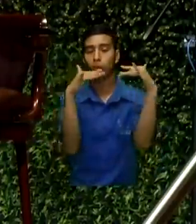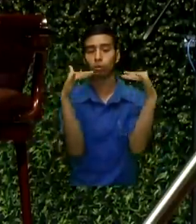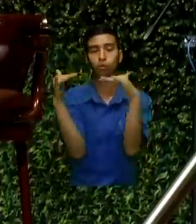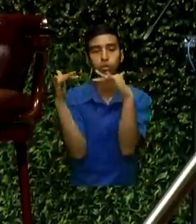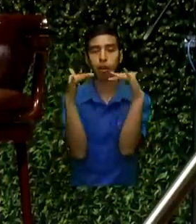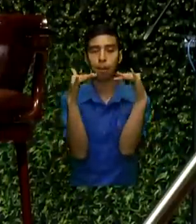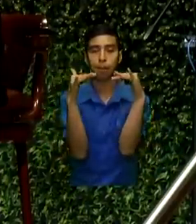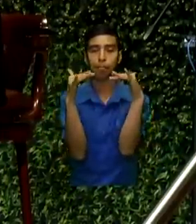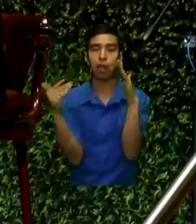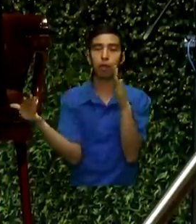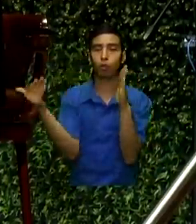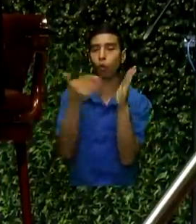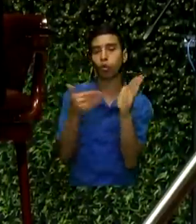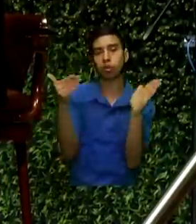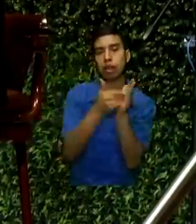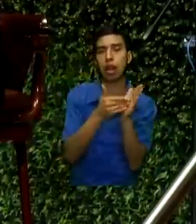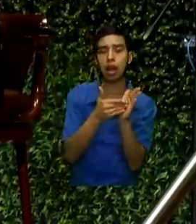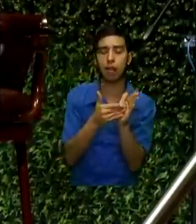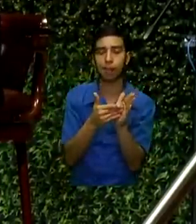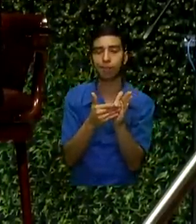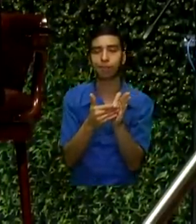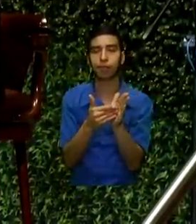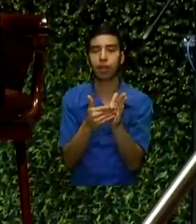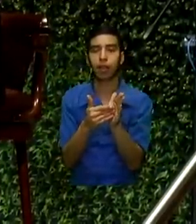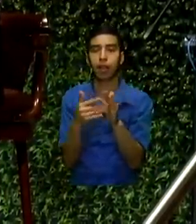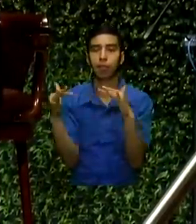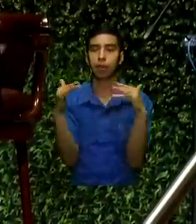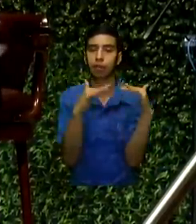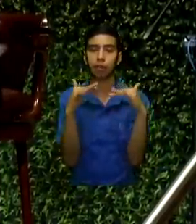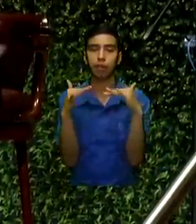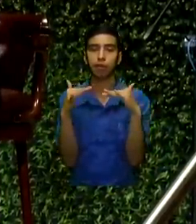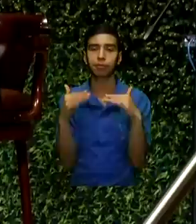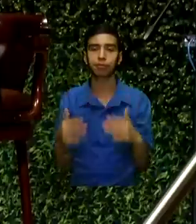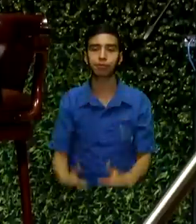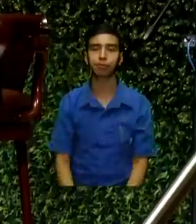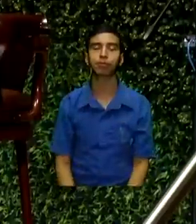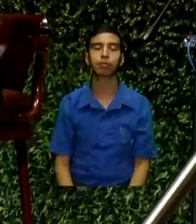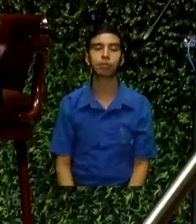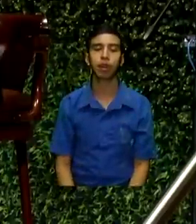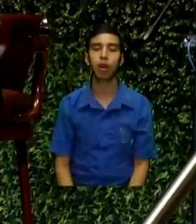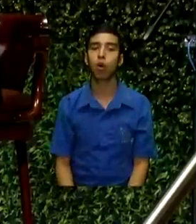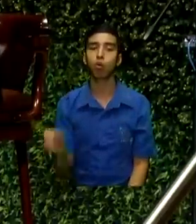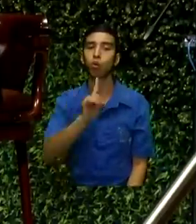nuestra batalla, no es contra sangre y carne,